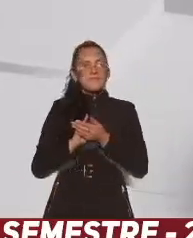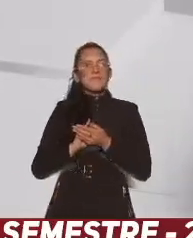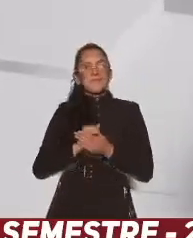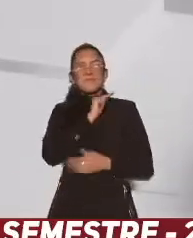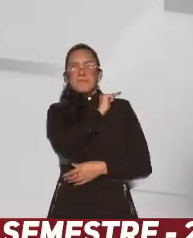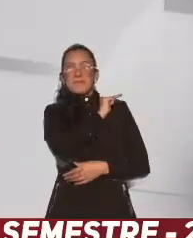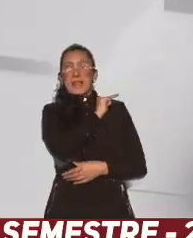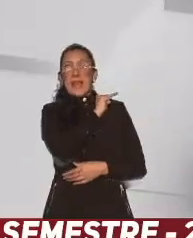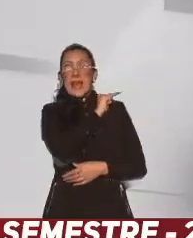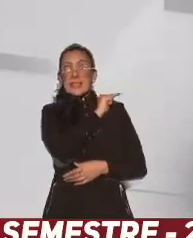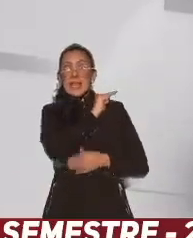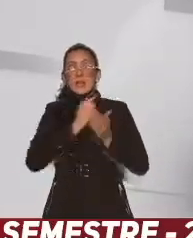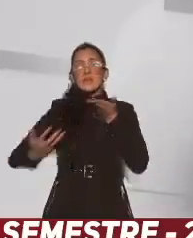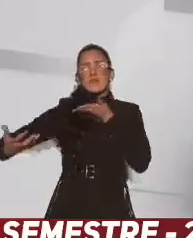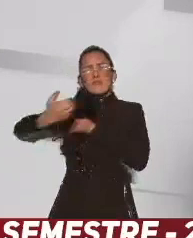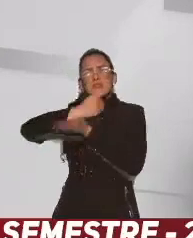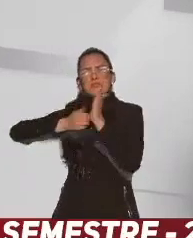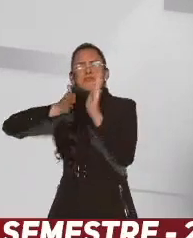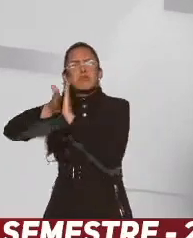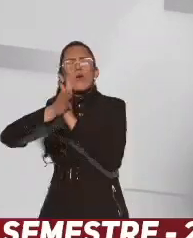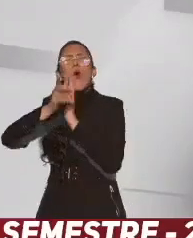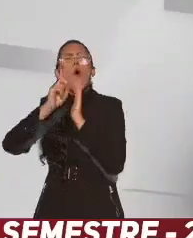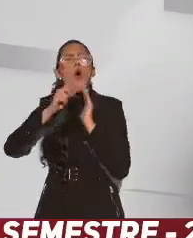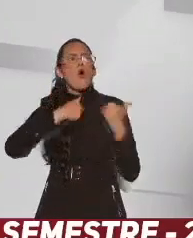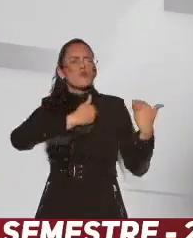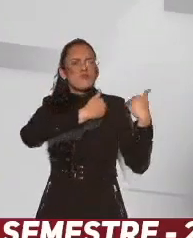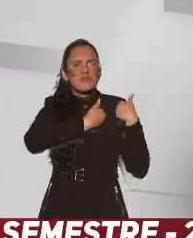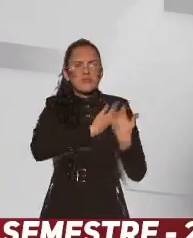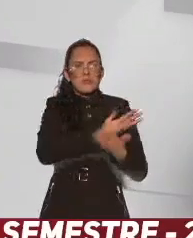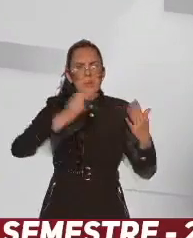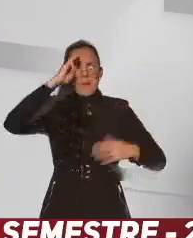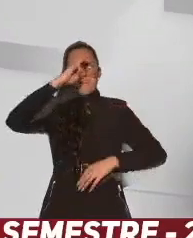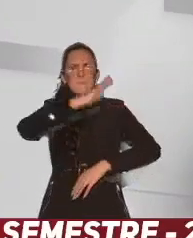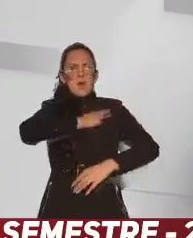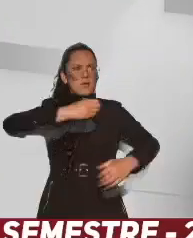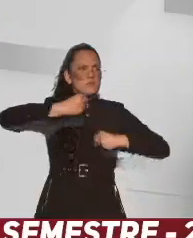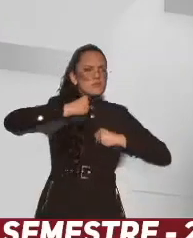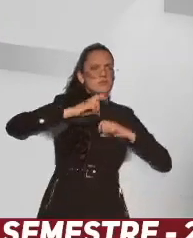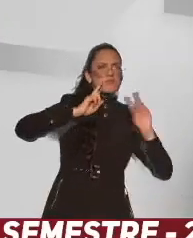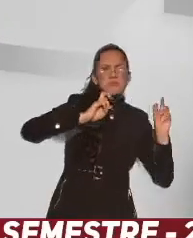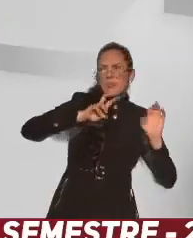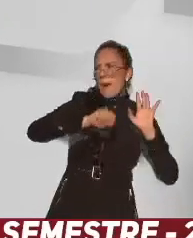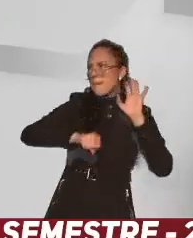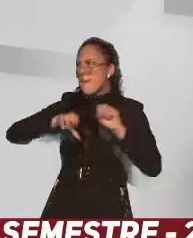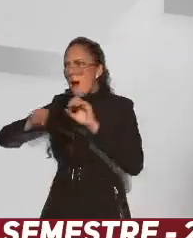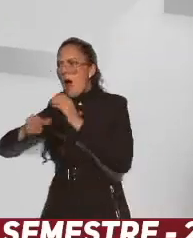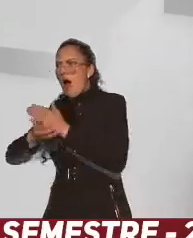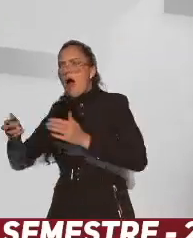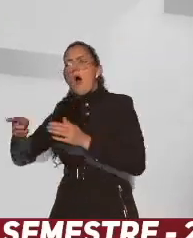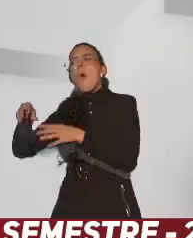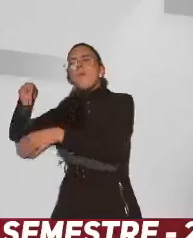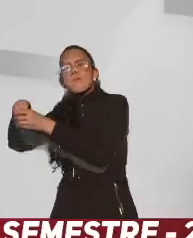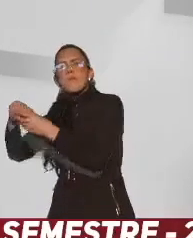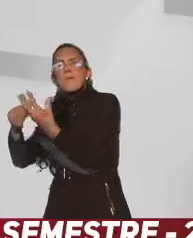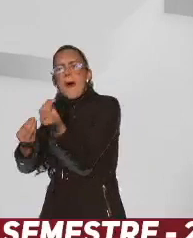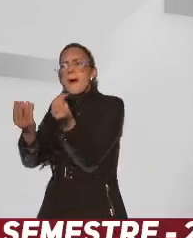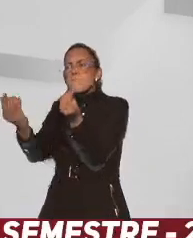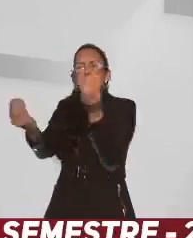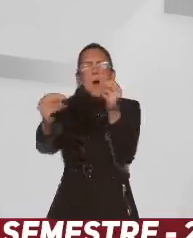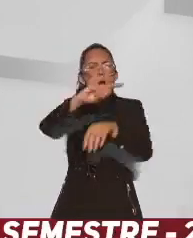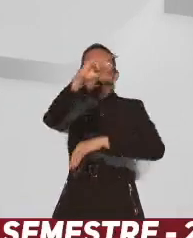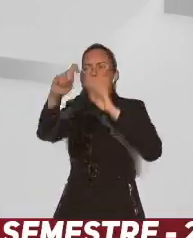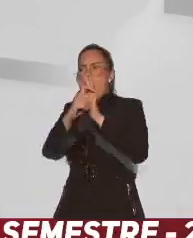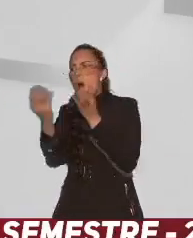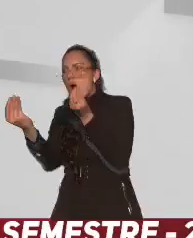operaciones militares contra los integrantes de los subsistemas armado y financiero de los grupos armados organizados